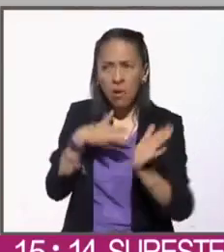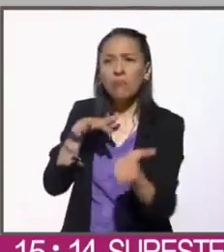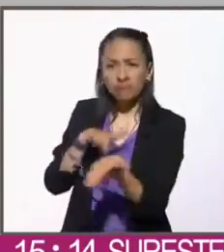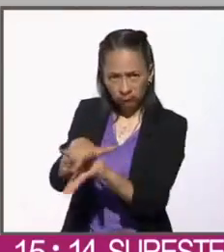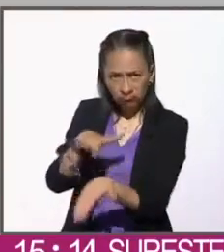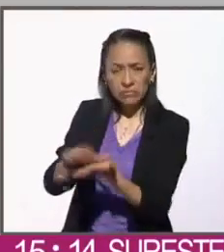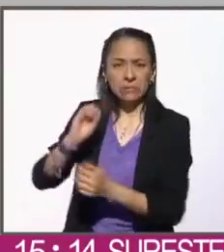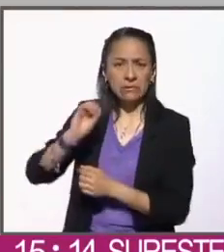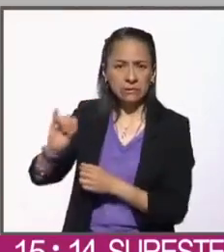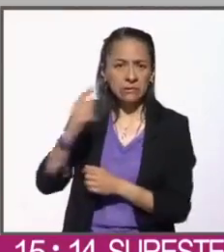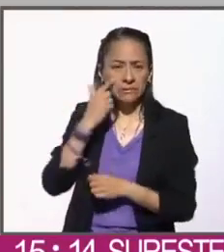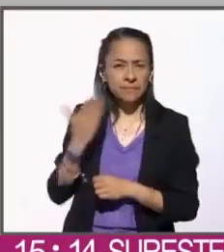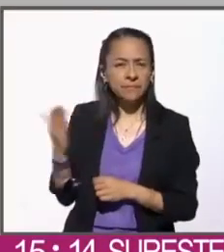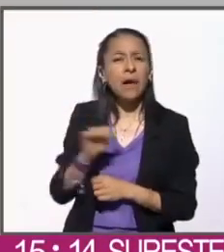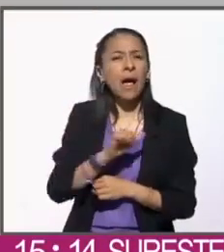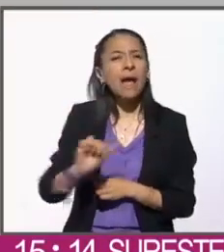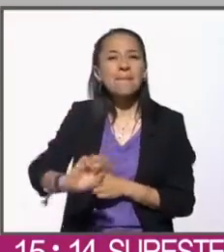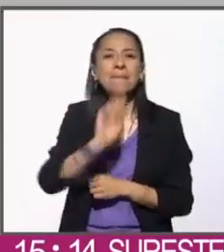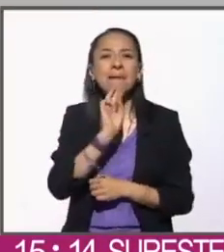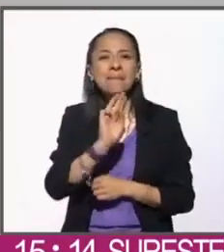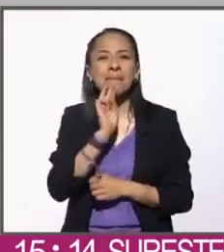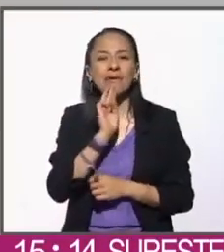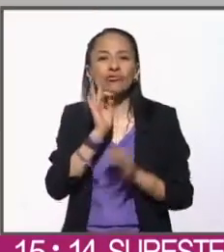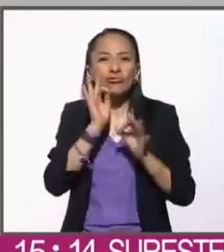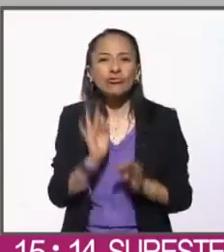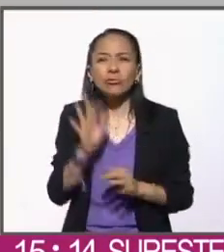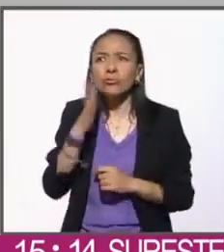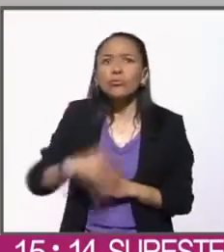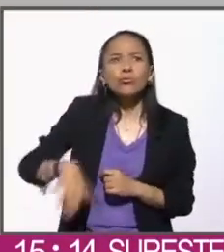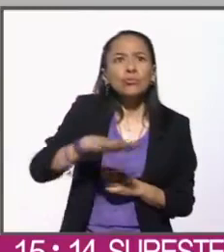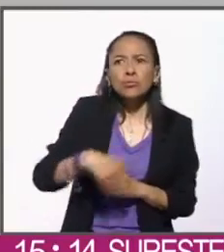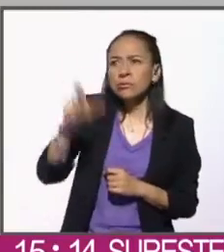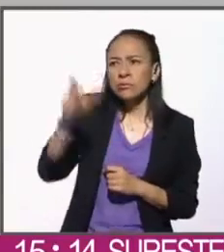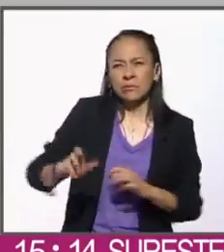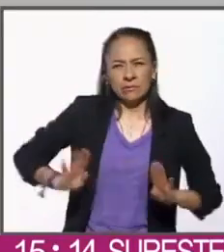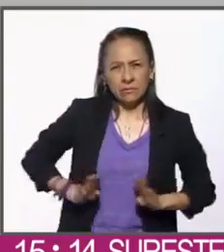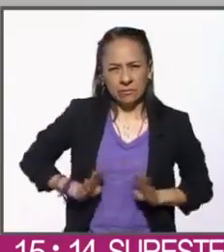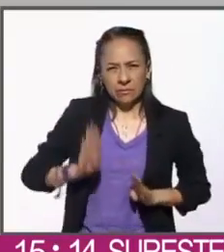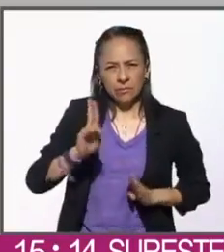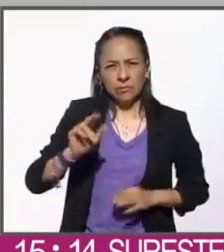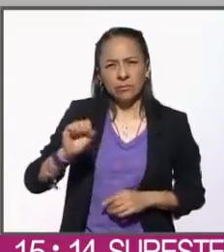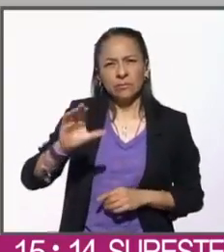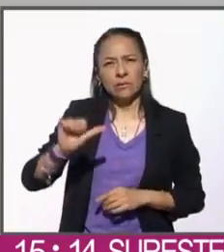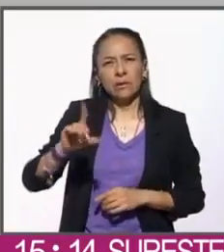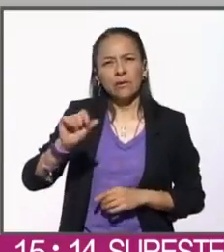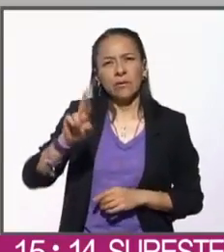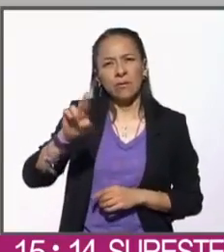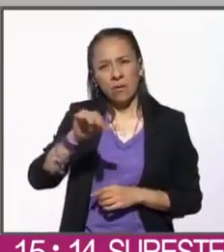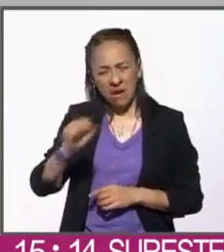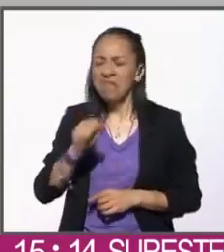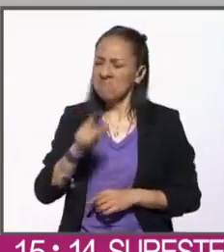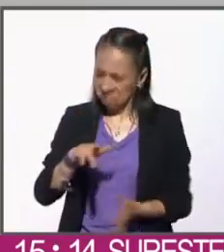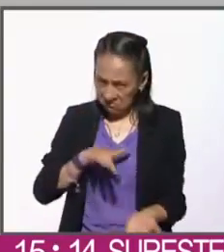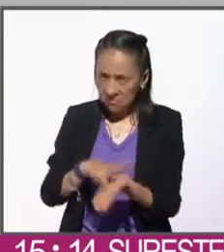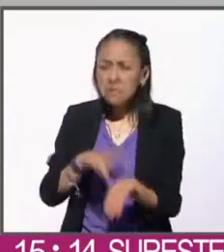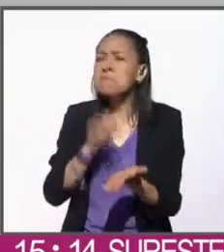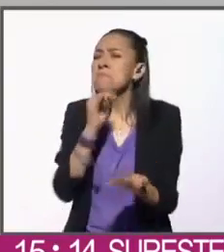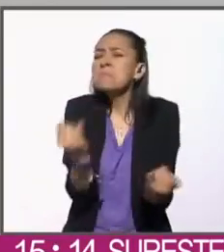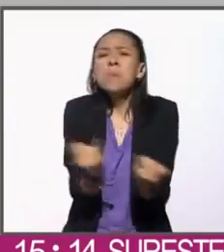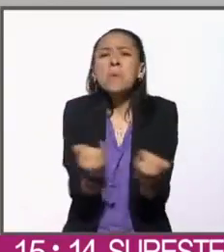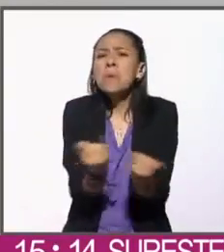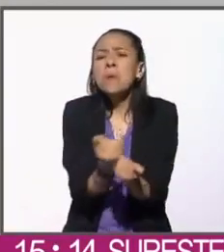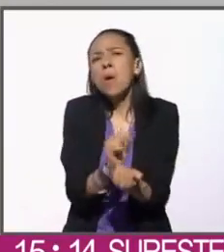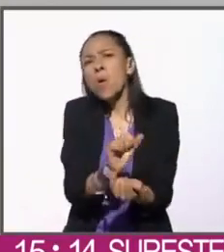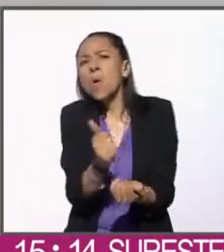Vamos a apoyar a las madres buscadoras y son dos acciones evidentemente igual que en el caso de la seguridad.